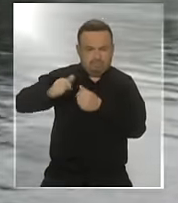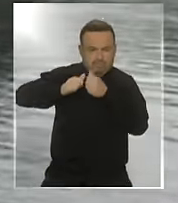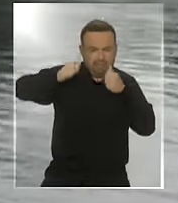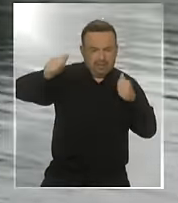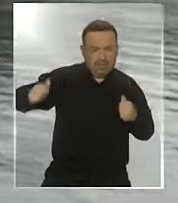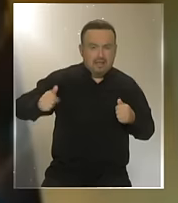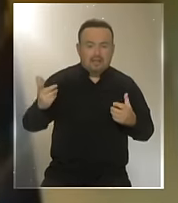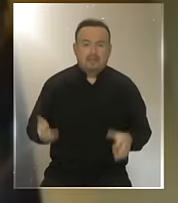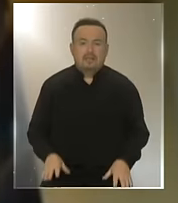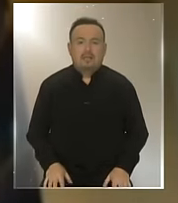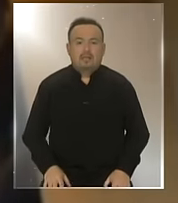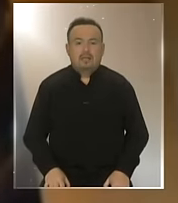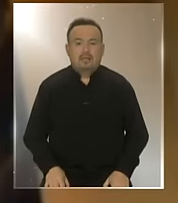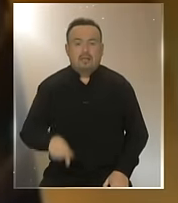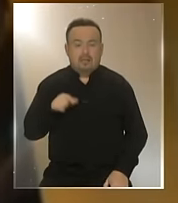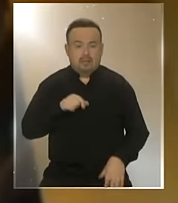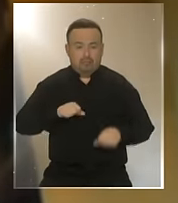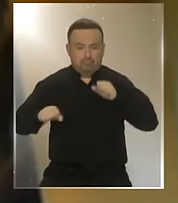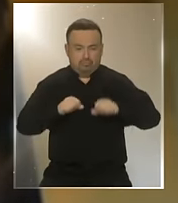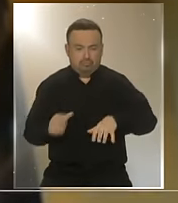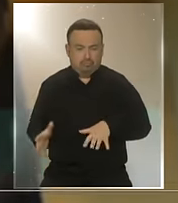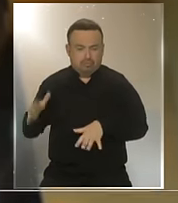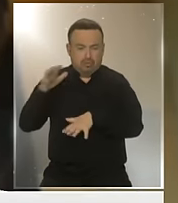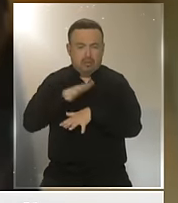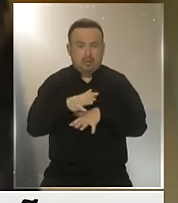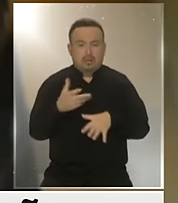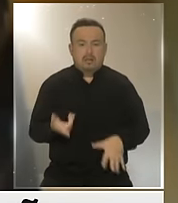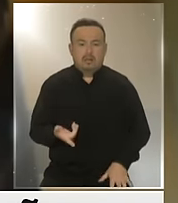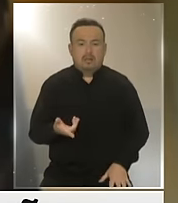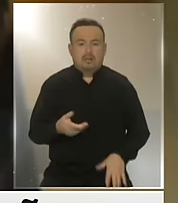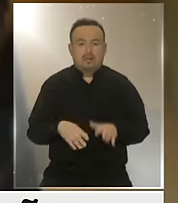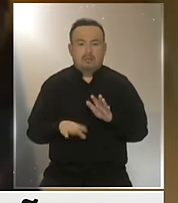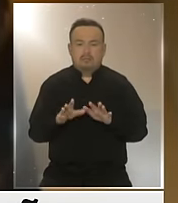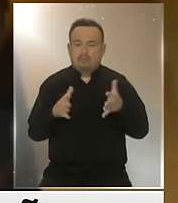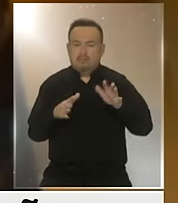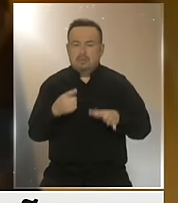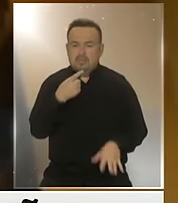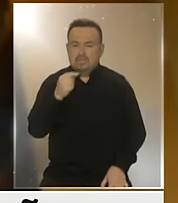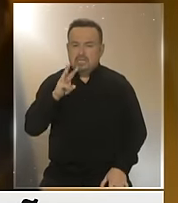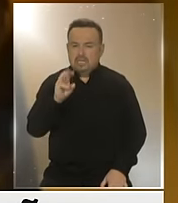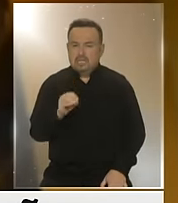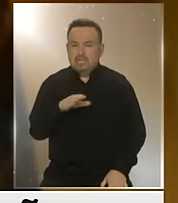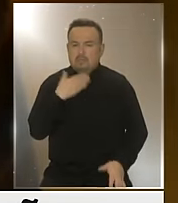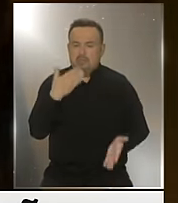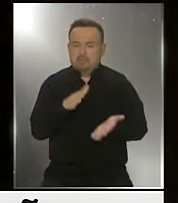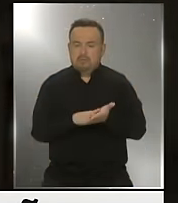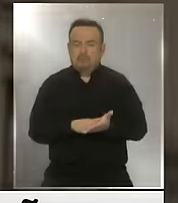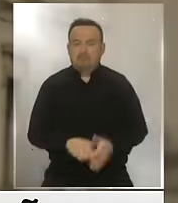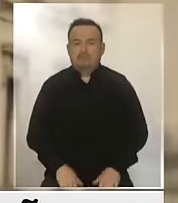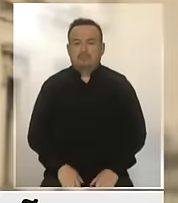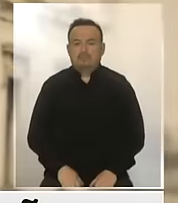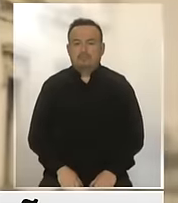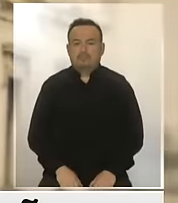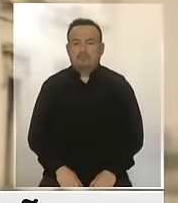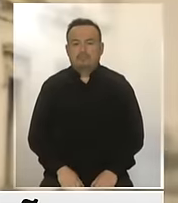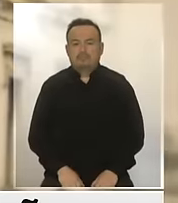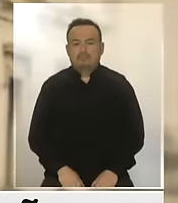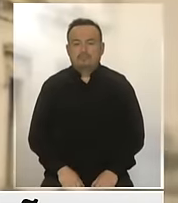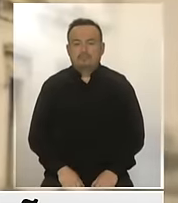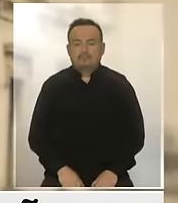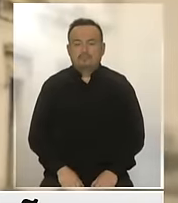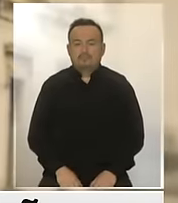la Tierra. El tsunami o maremoto produce más de 130 muertos.